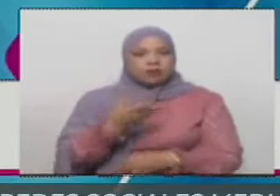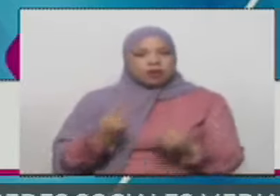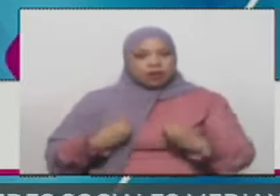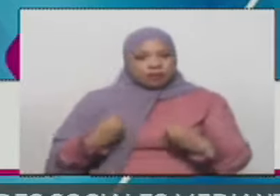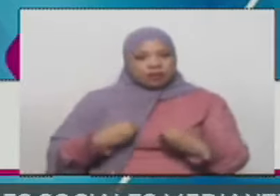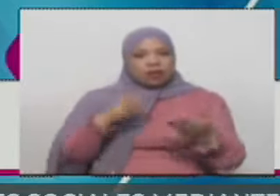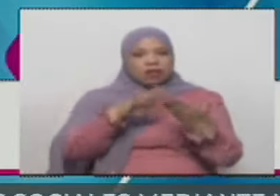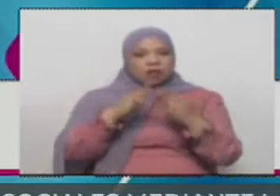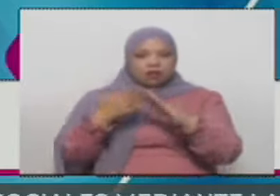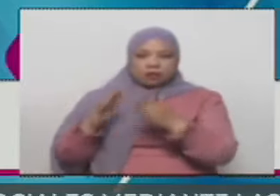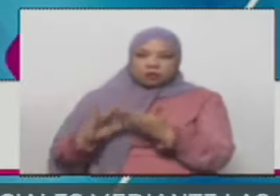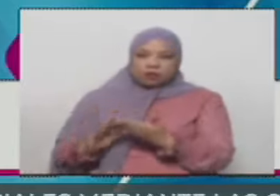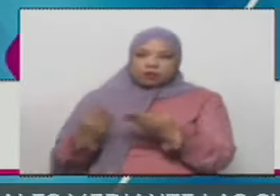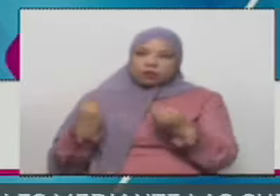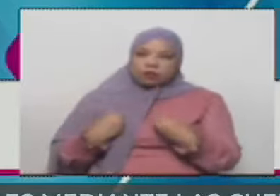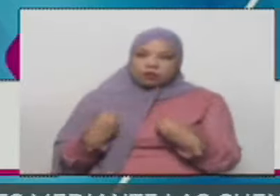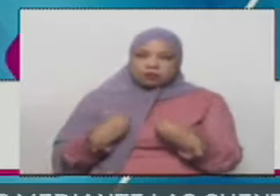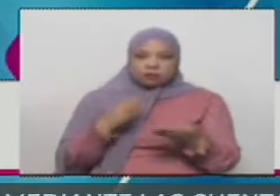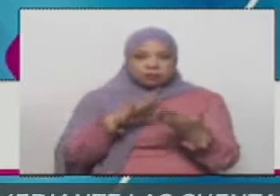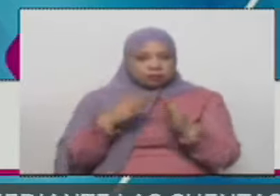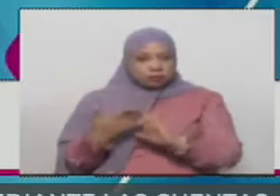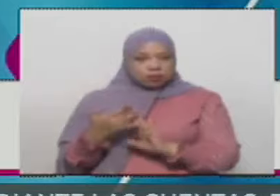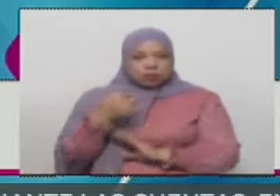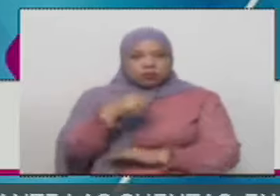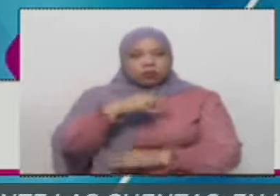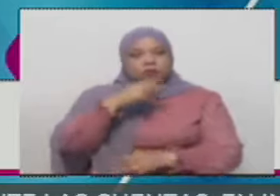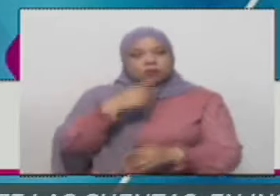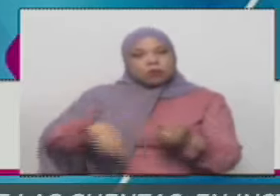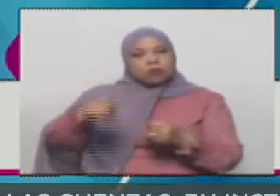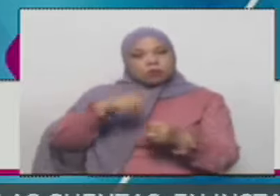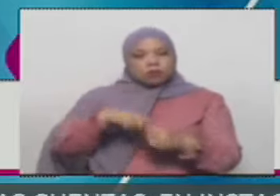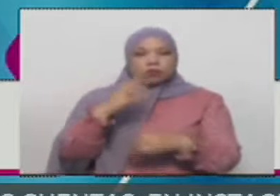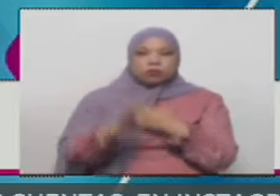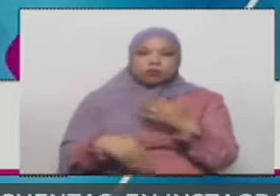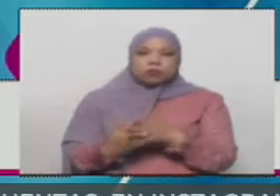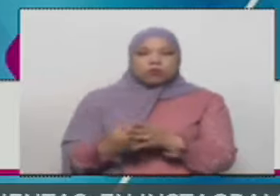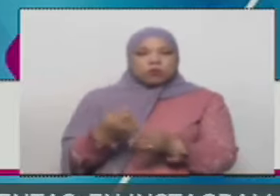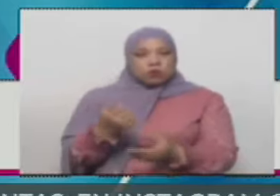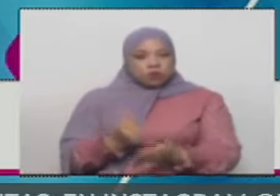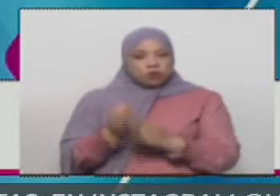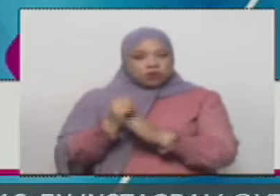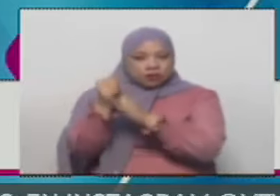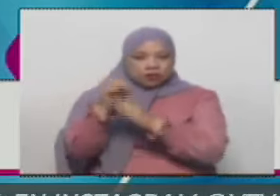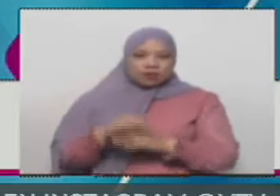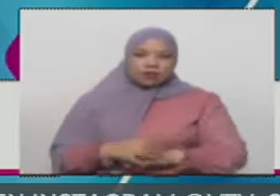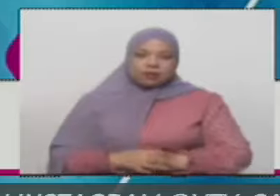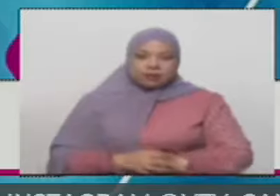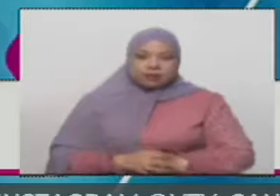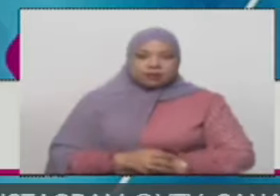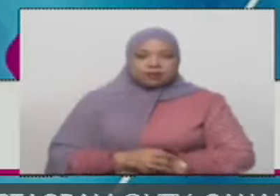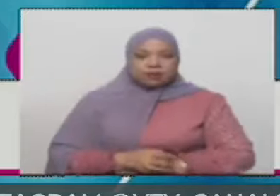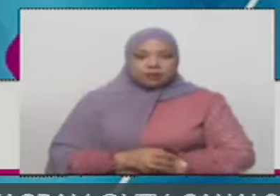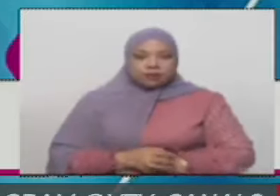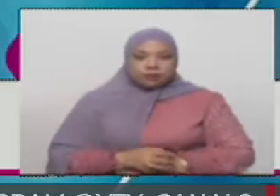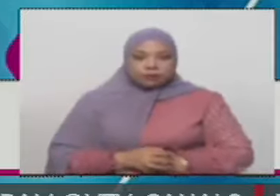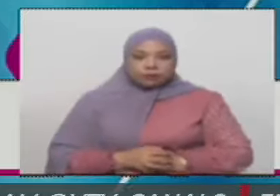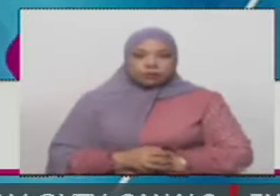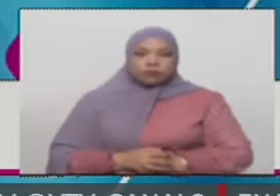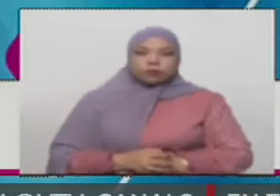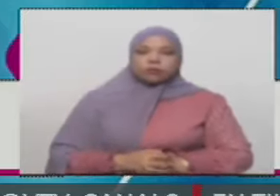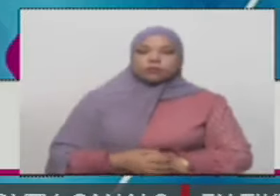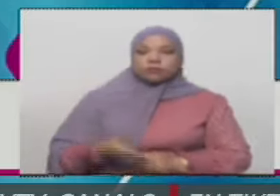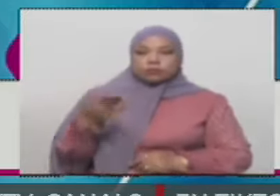comunidad. Y esta vida en comunidad tiene entre los cultores su vanguardia. Así es, fíjate que siempre ha sido